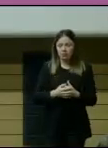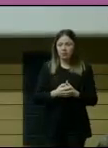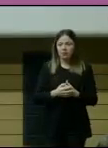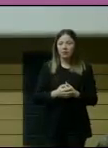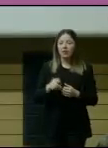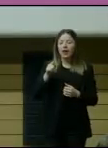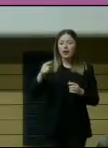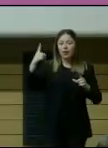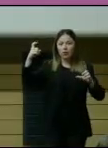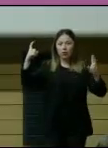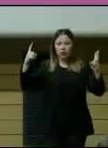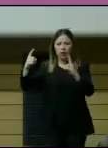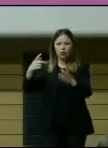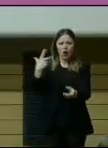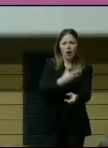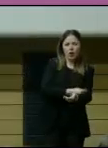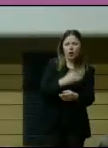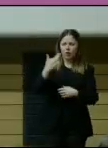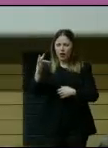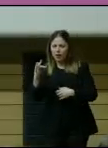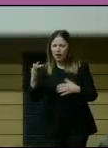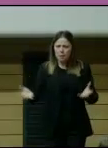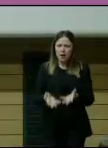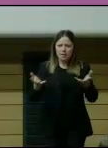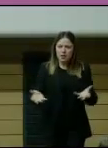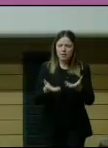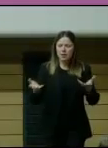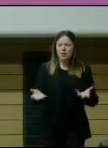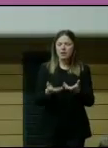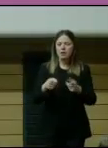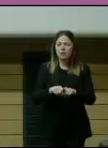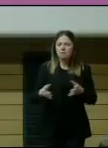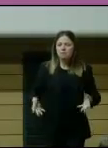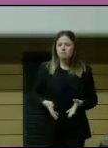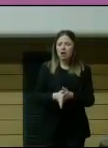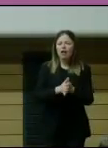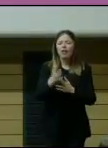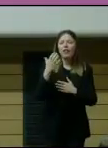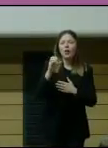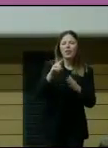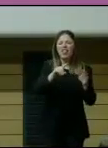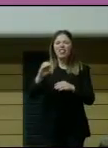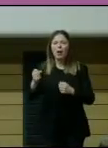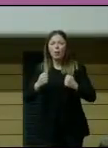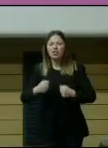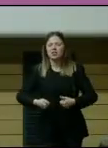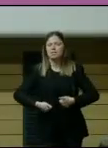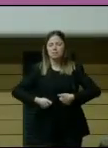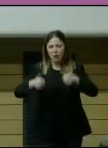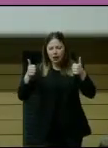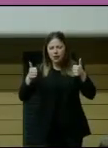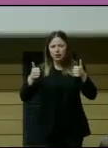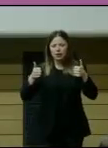aquí ves esta imagen, heroína, fentanilo, carfentanilo, venga, venga. Carfentanilos dicen 50, 100 veces más potente, 1000 veces, y lo